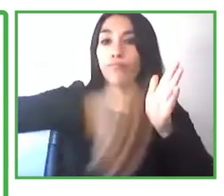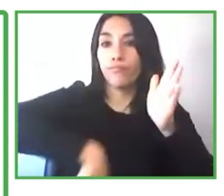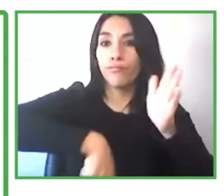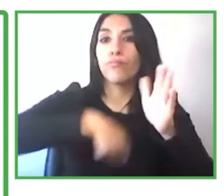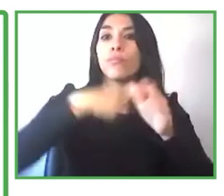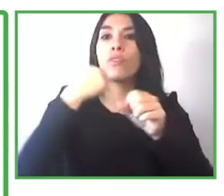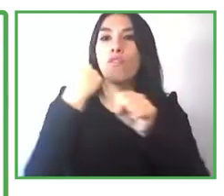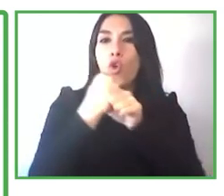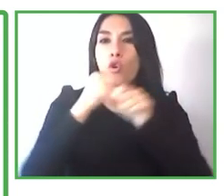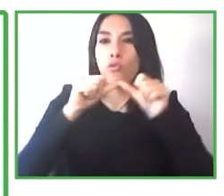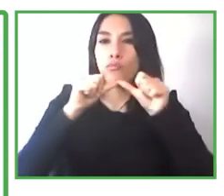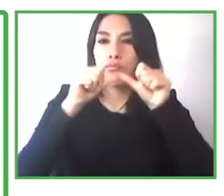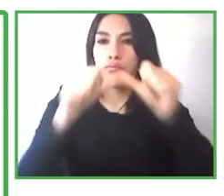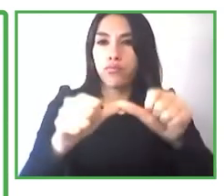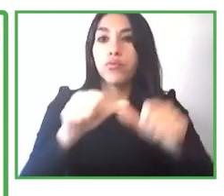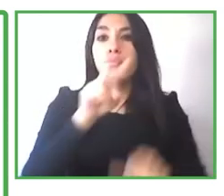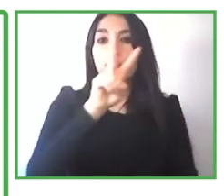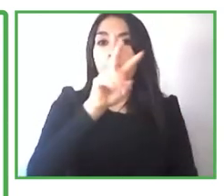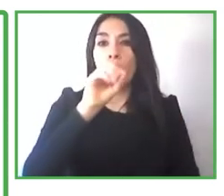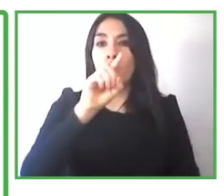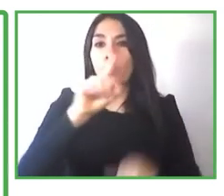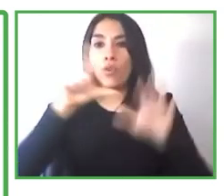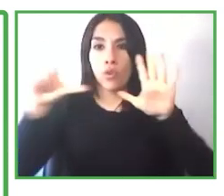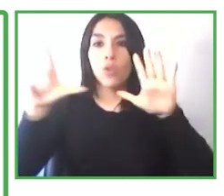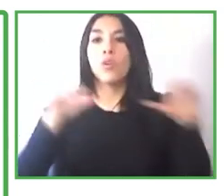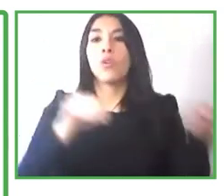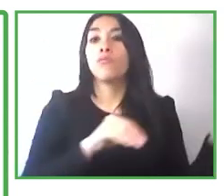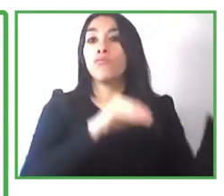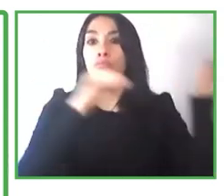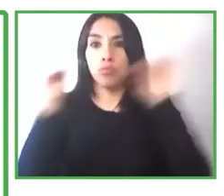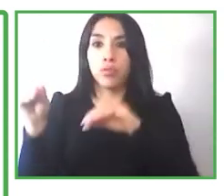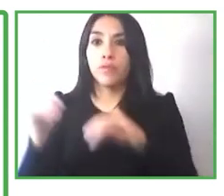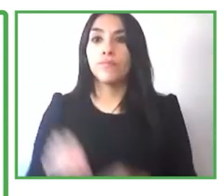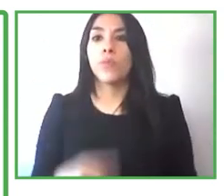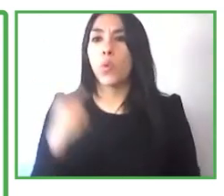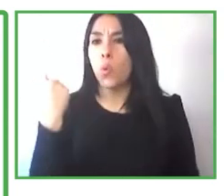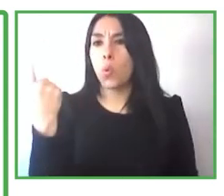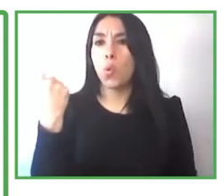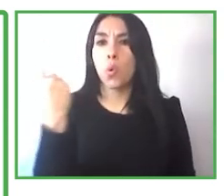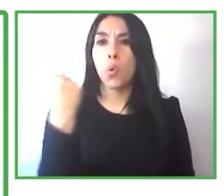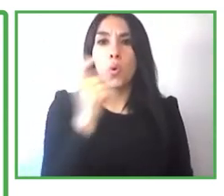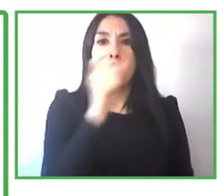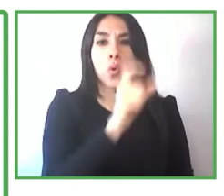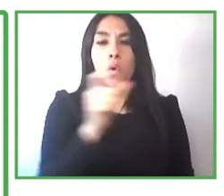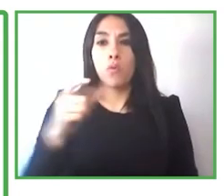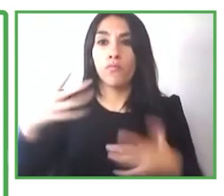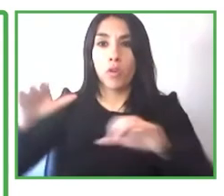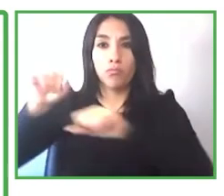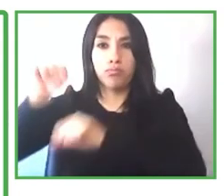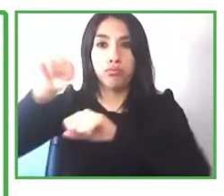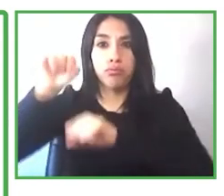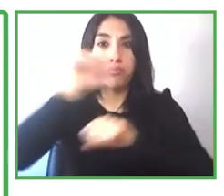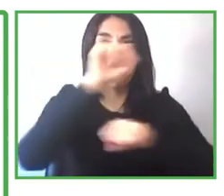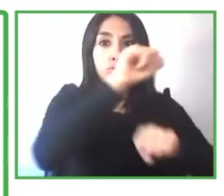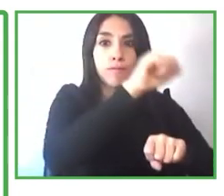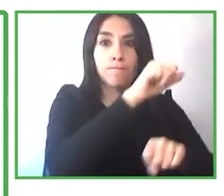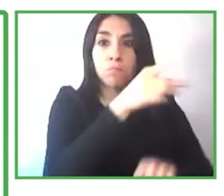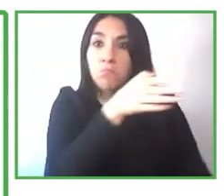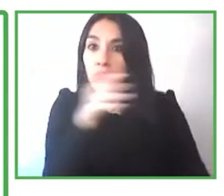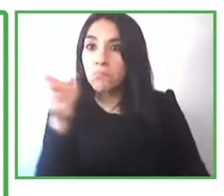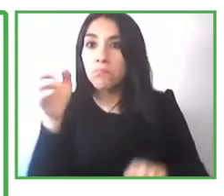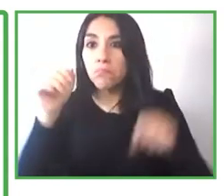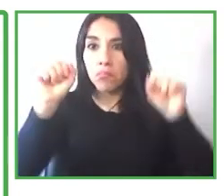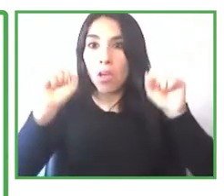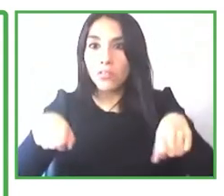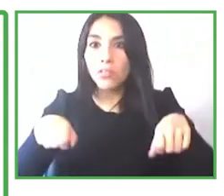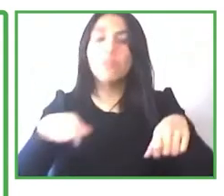Cada uno de estos graduados son totalmente diferentes, con diferentes personalidades y capacidades. Lo que es maravilloso acerca de